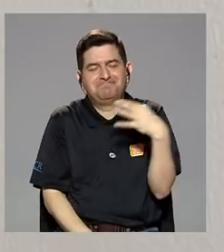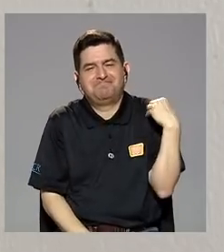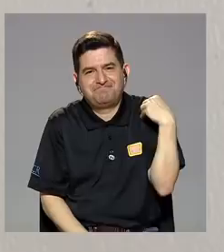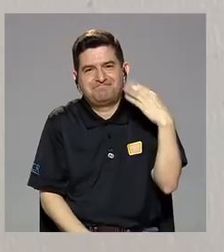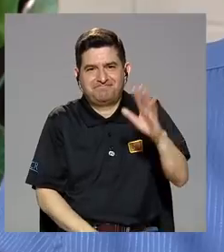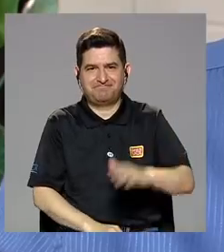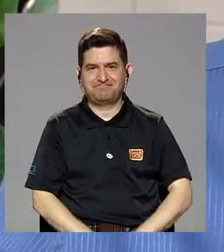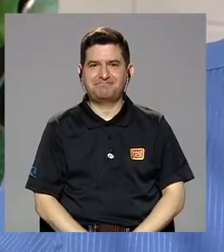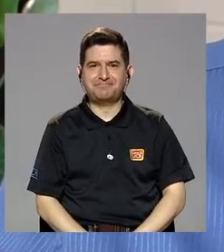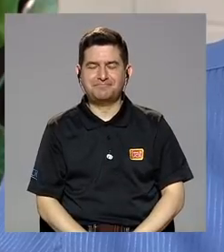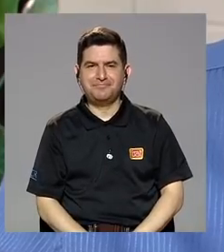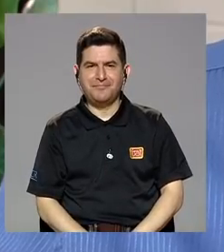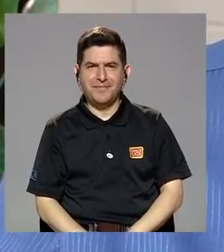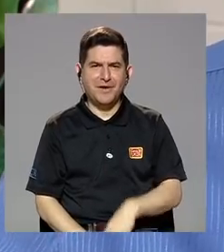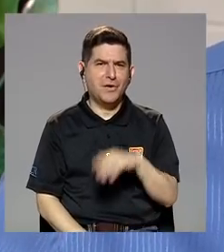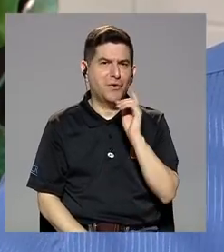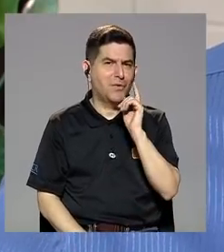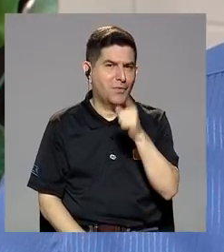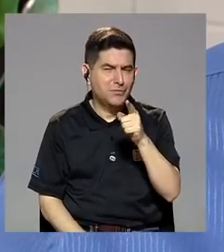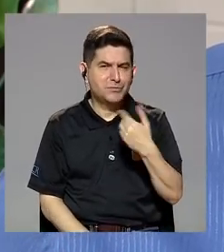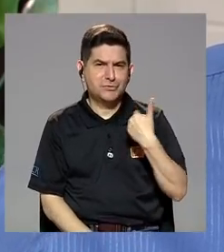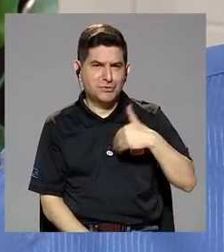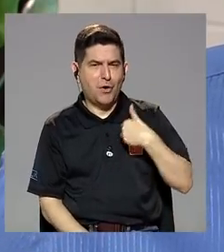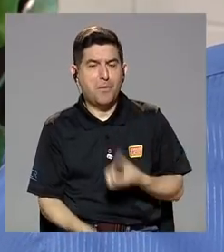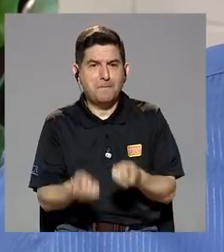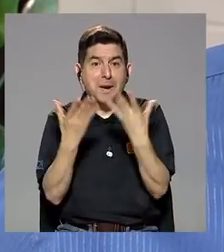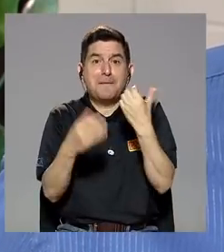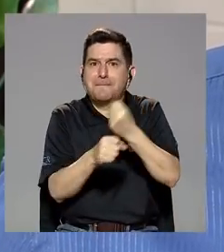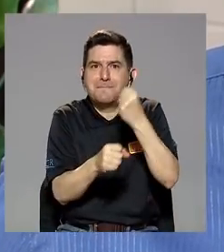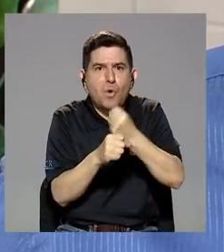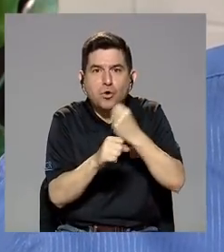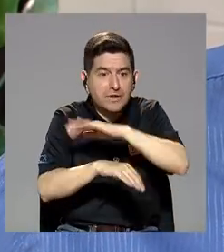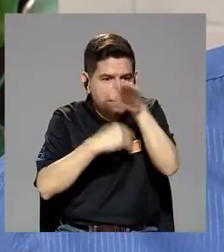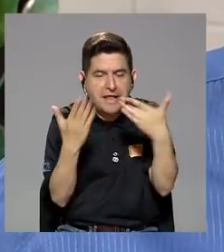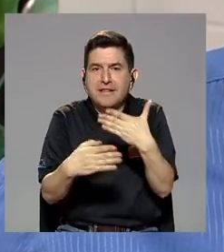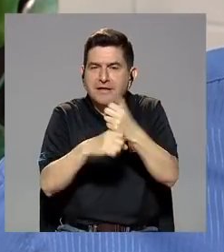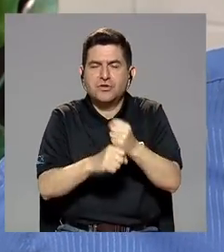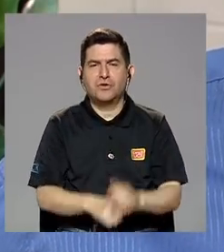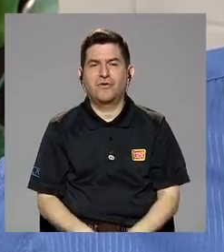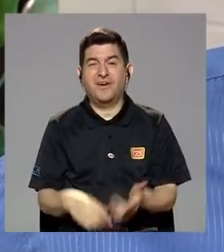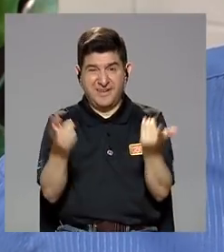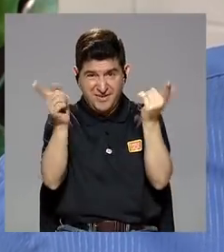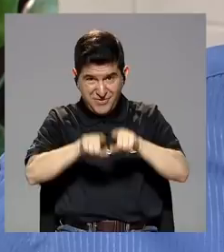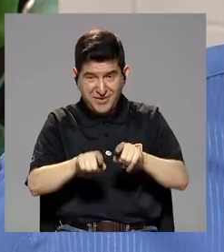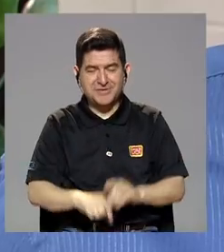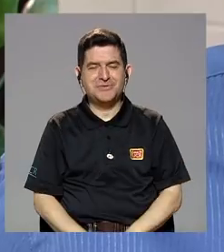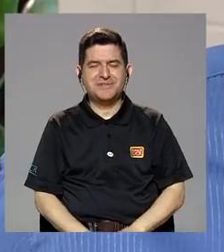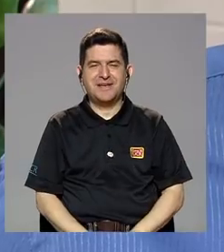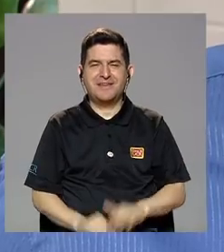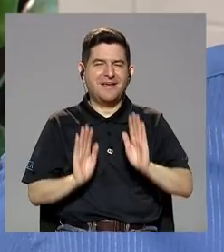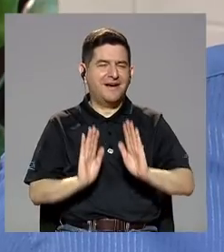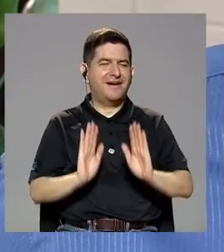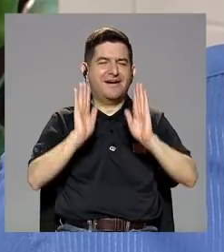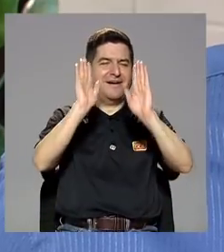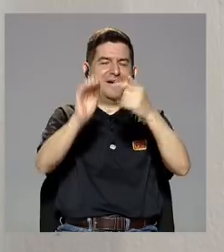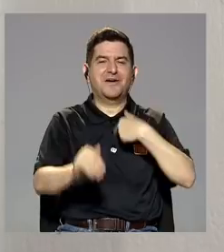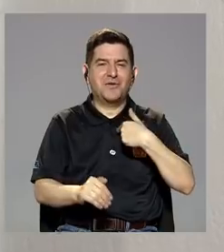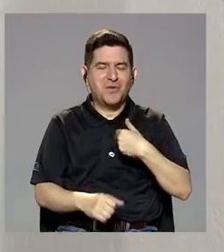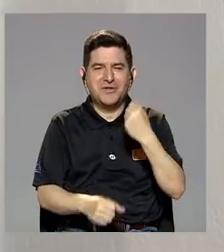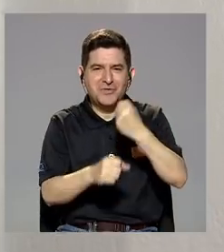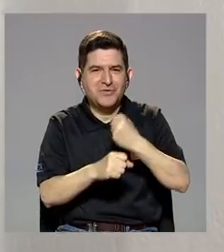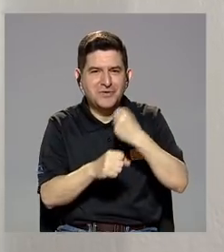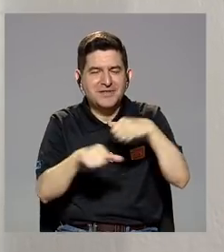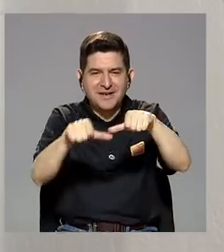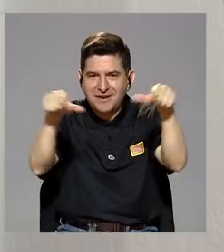hacer estoy bien hacer como un hombre multitareas lo que pasa que es la maravilla que tiene cuando en duluth se